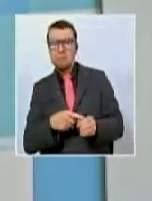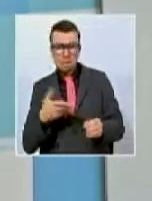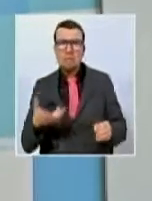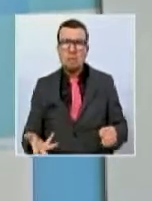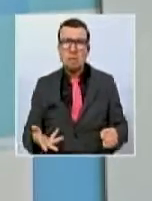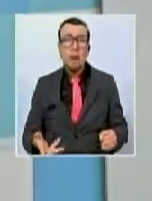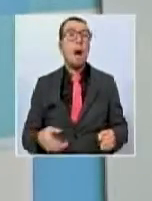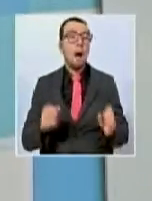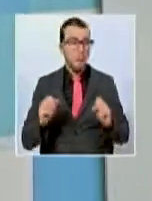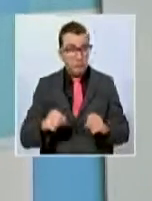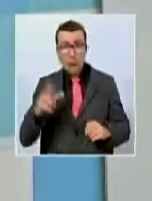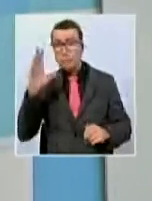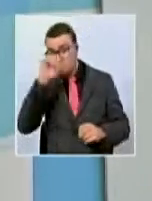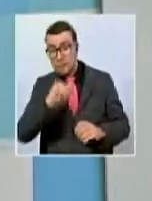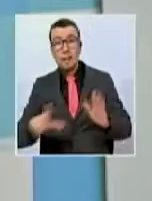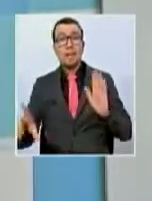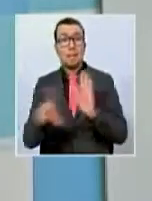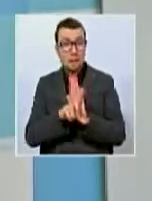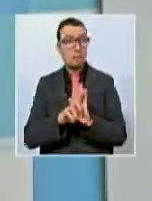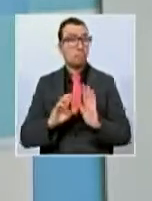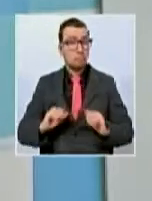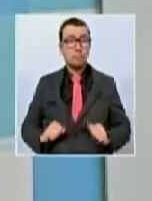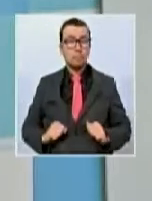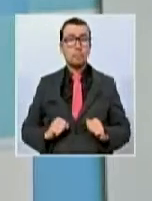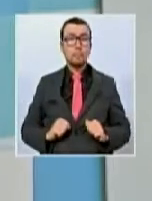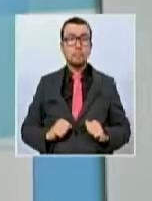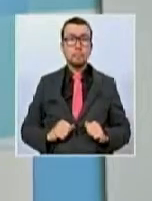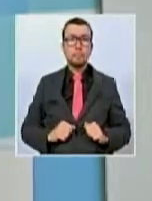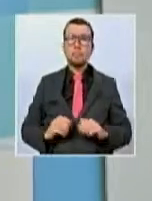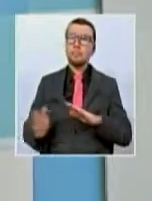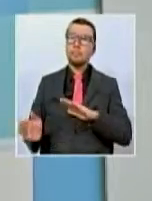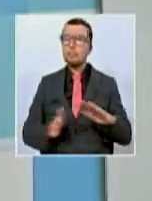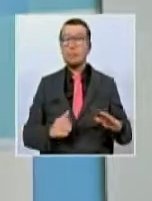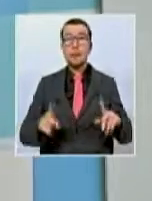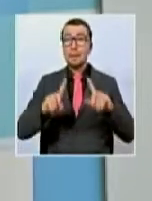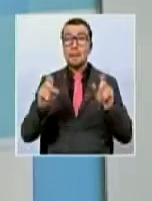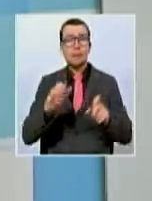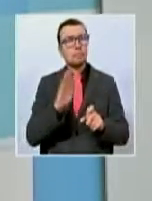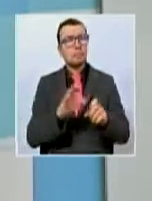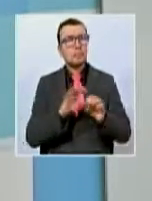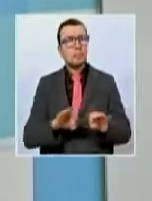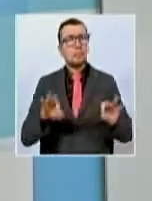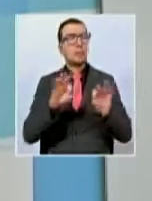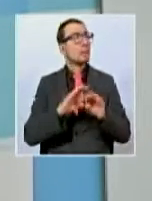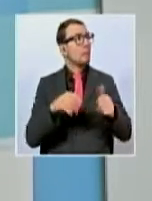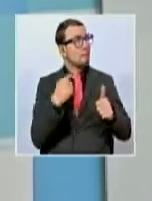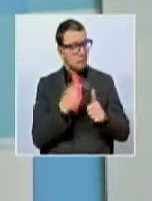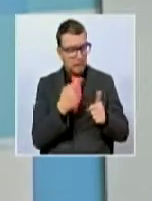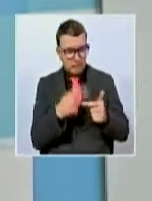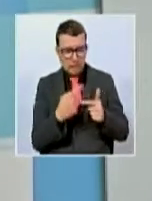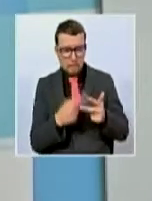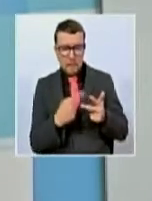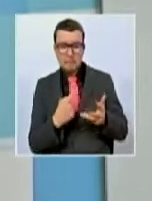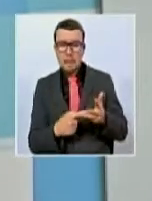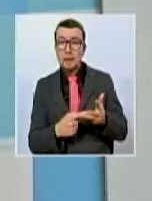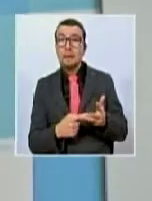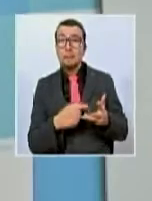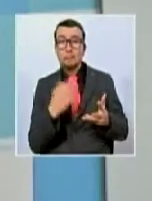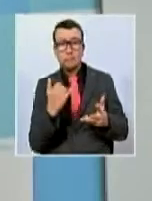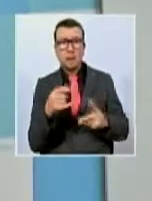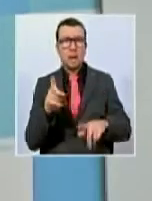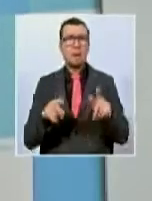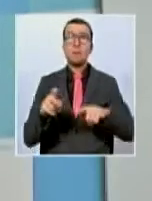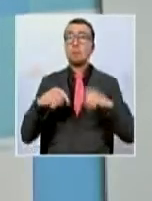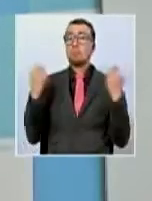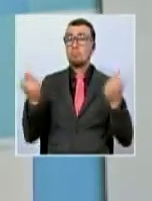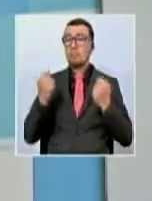es una forma de legalizarlo. Y hay otro tema importante alrededor de estas cuatro categorías especiales de productos falsificados, y es